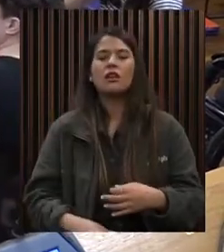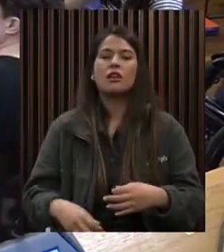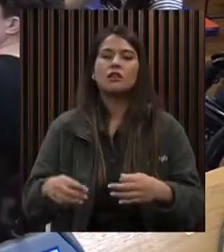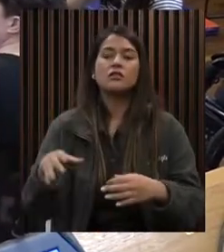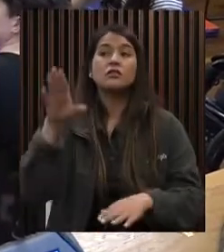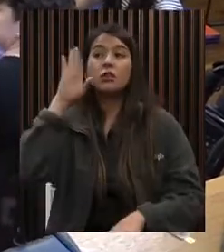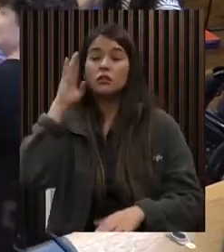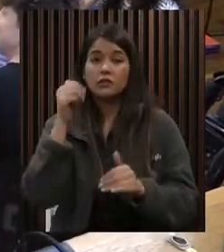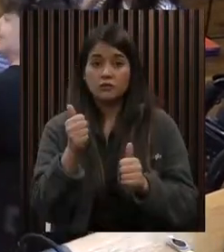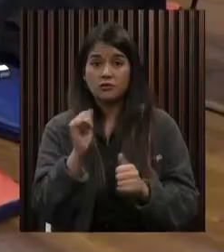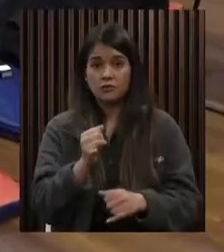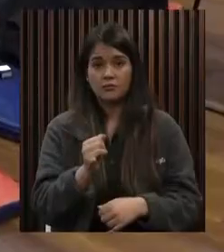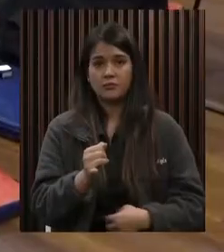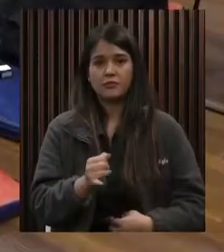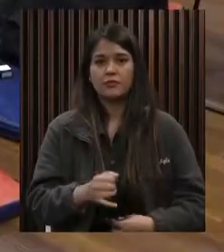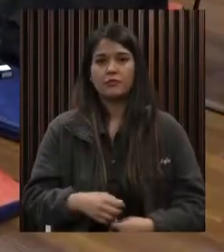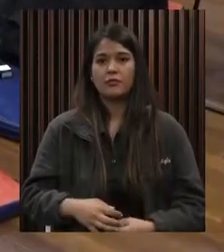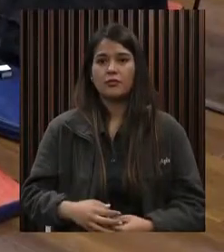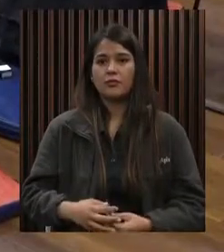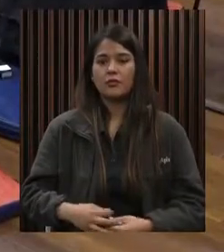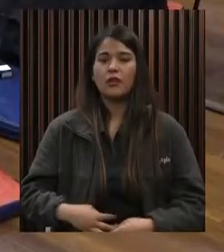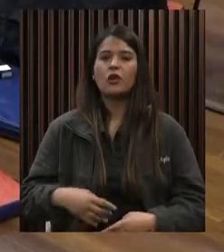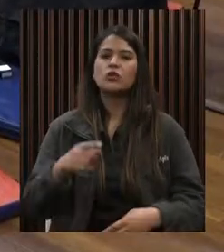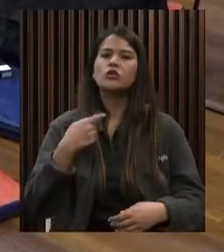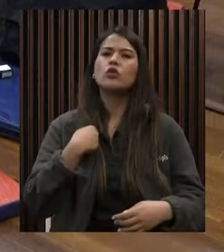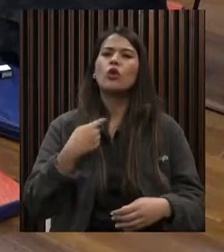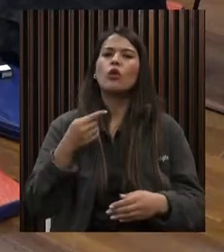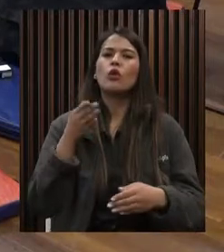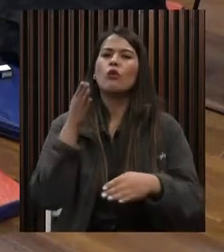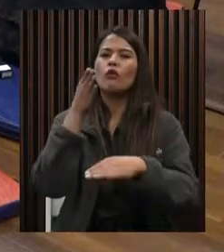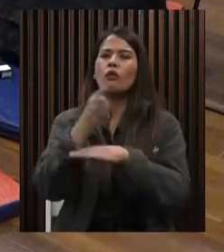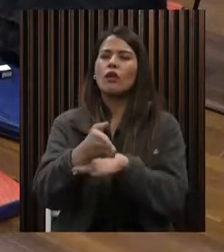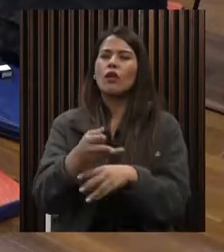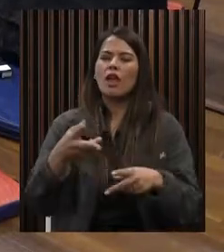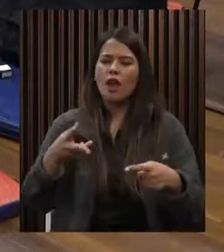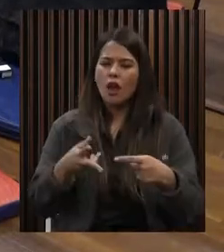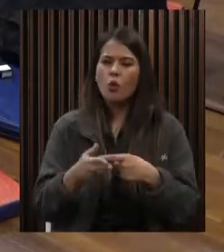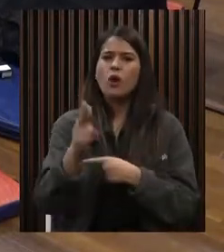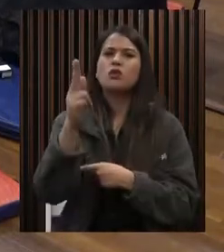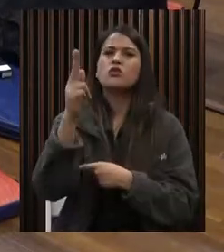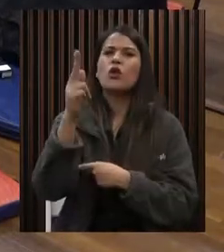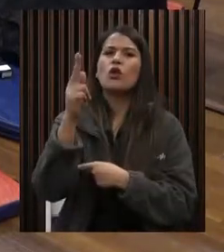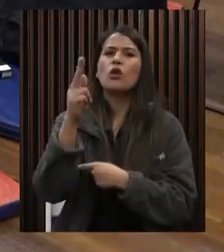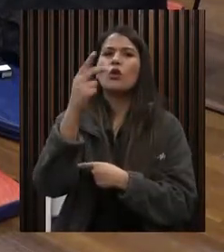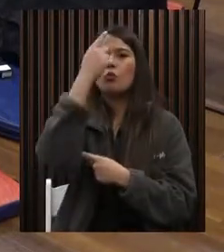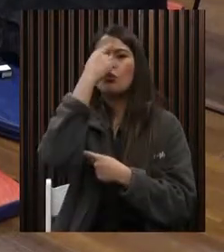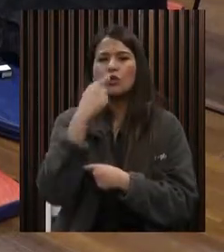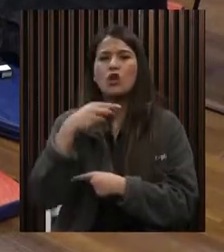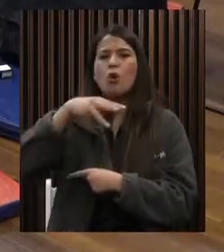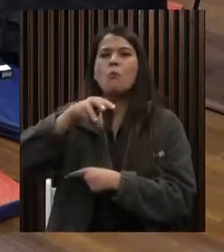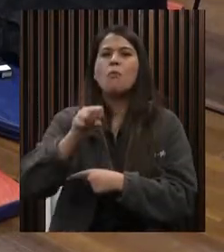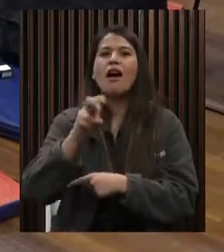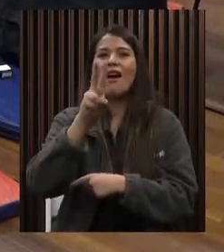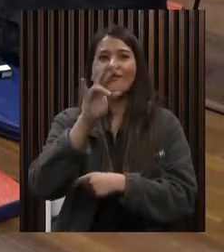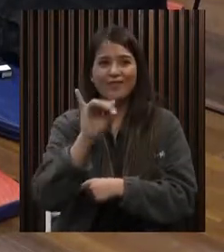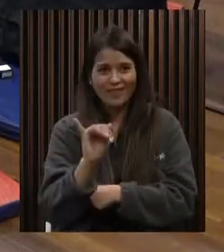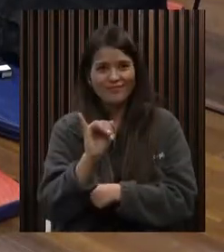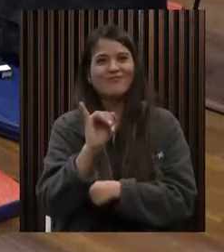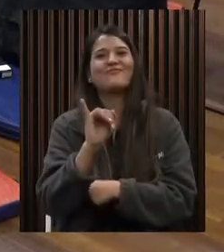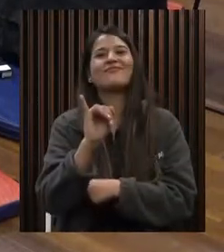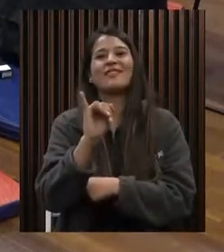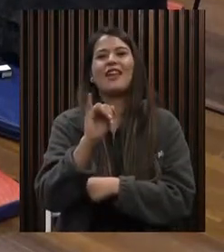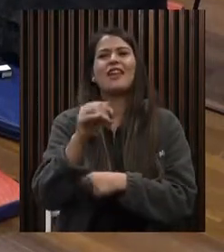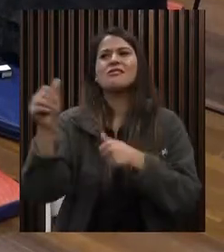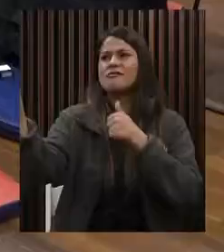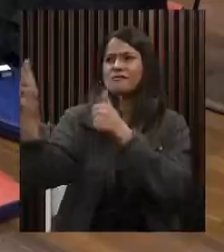¿Sí? Estuve en una inauguración muy bella ayer en el Museo de Artes Visuales, que es un museo pequeño que está acá en Las